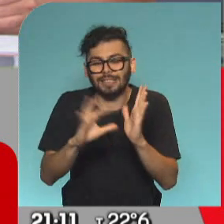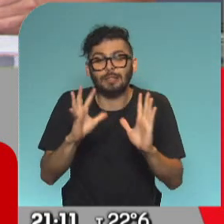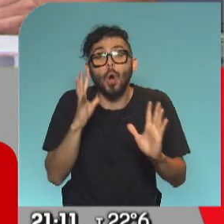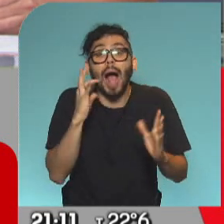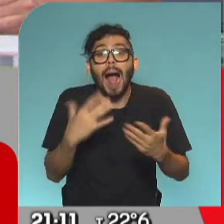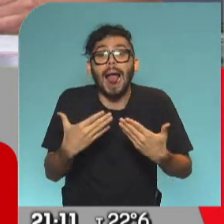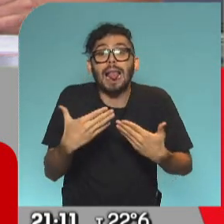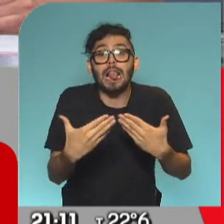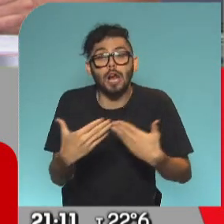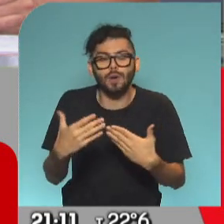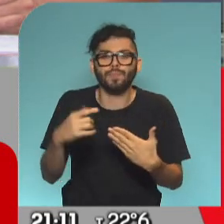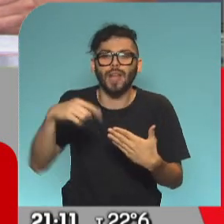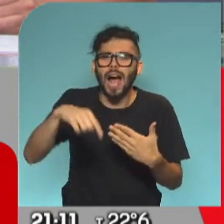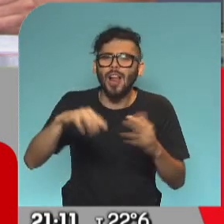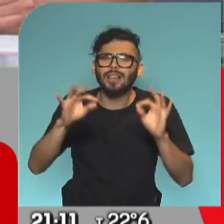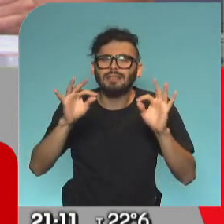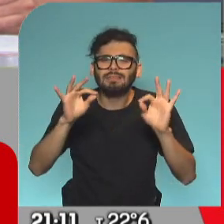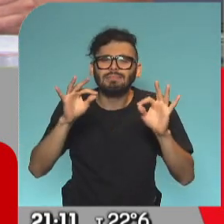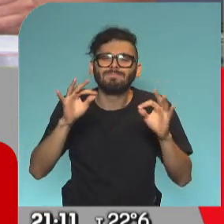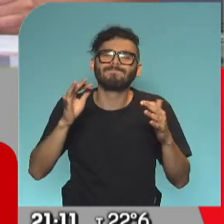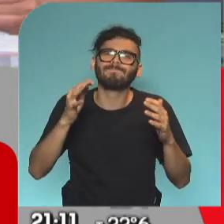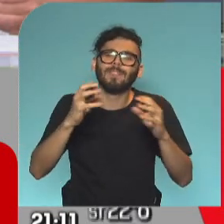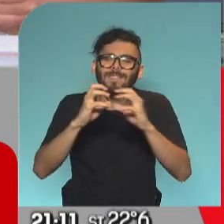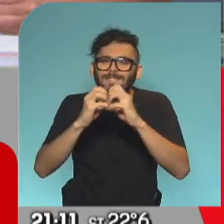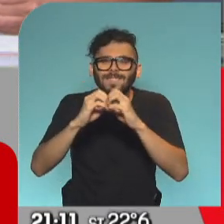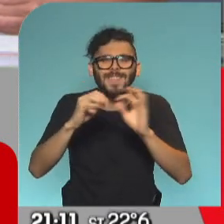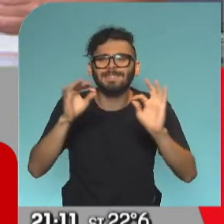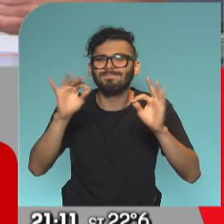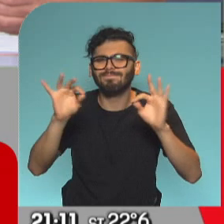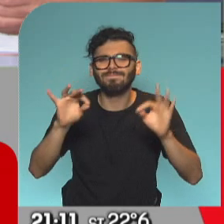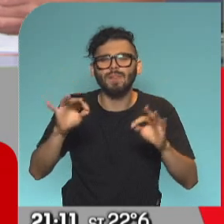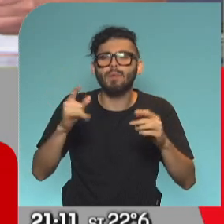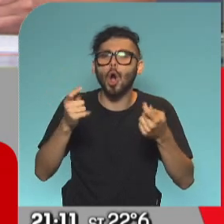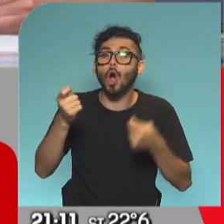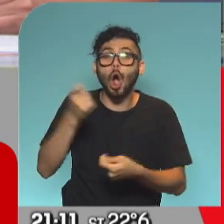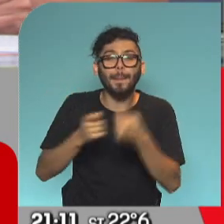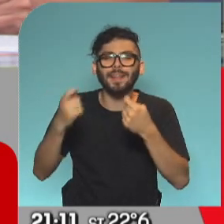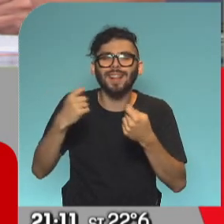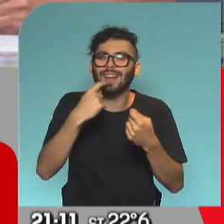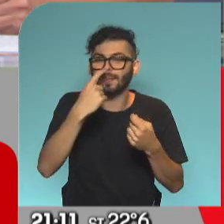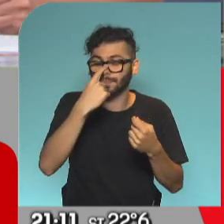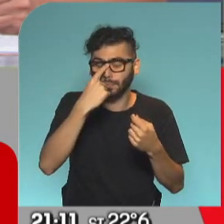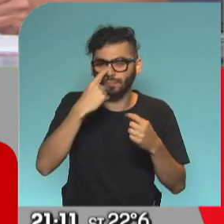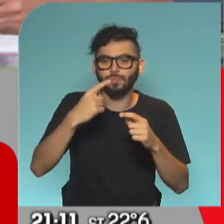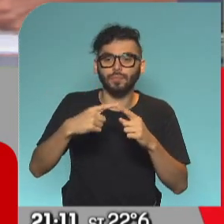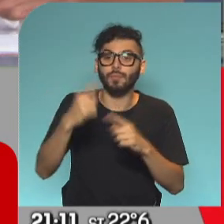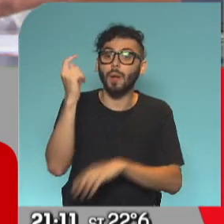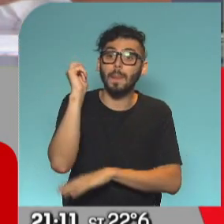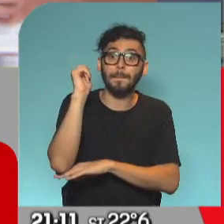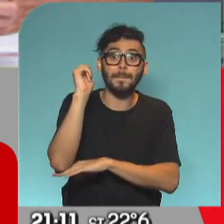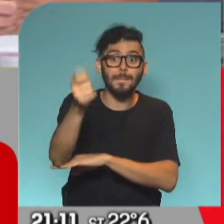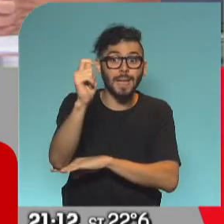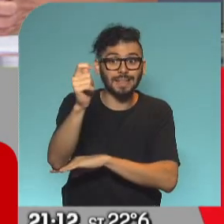que estamos discutiendo ahora, es muy chiquito, podríamos decir, en términos de intercambio comercial. Estamos hablando de las cuotas pesqueras, es decir,